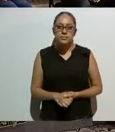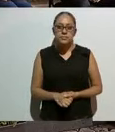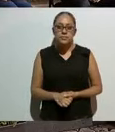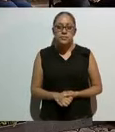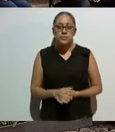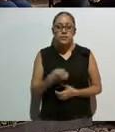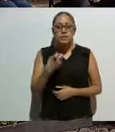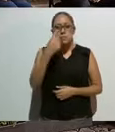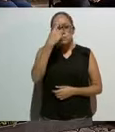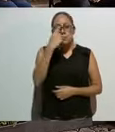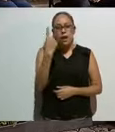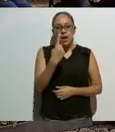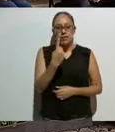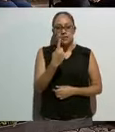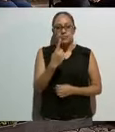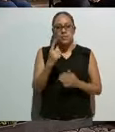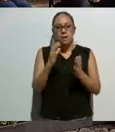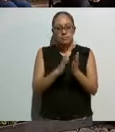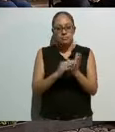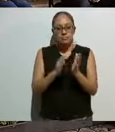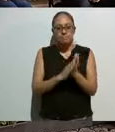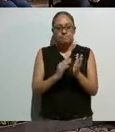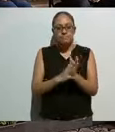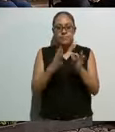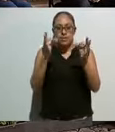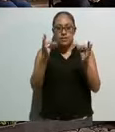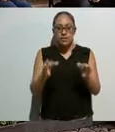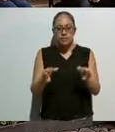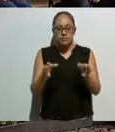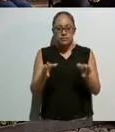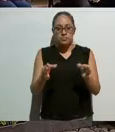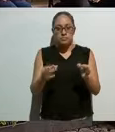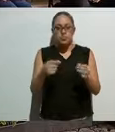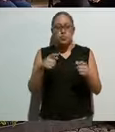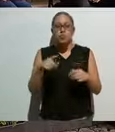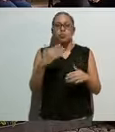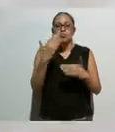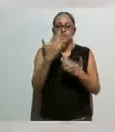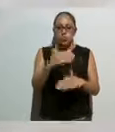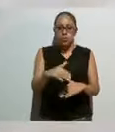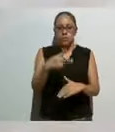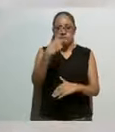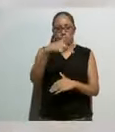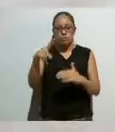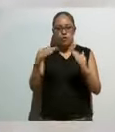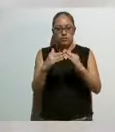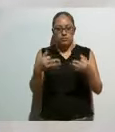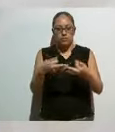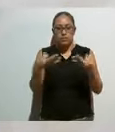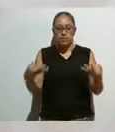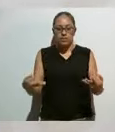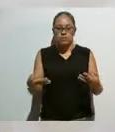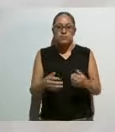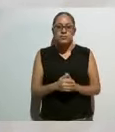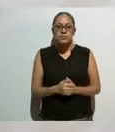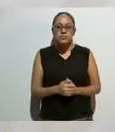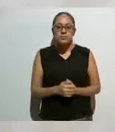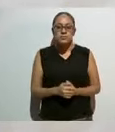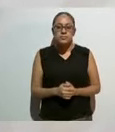de regularización de la tenencia de la tierra, de que